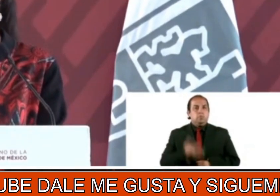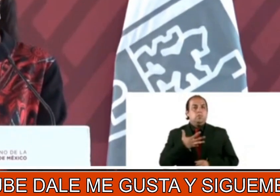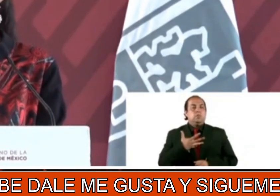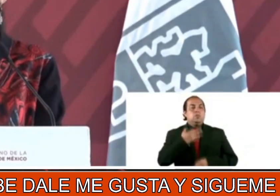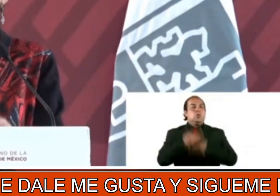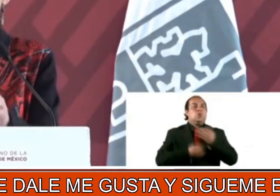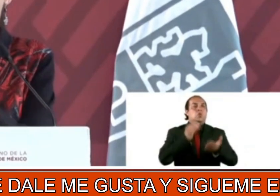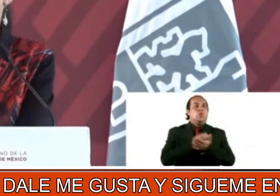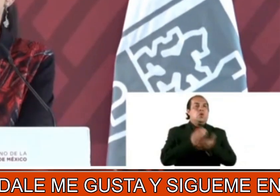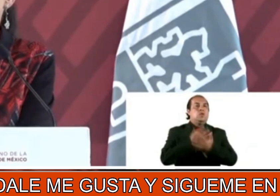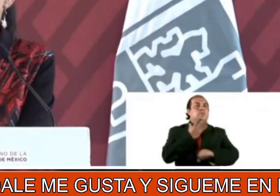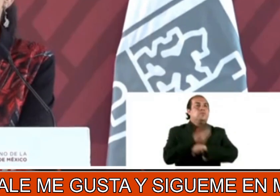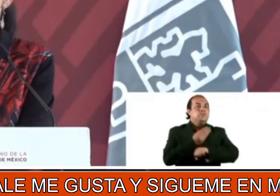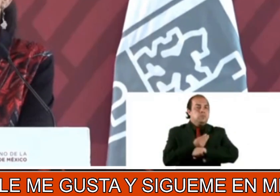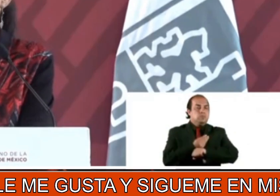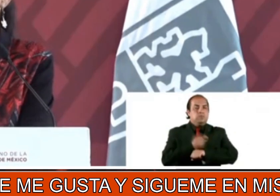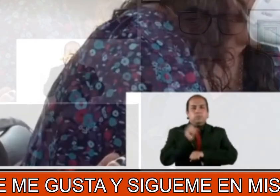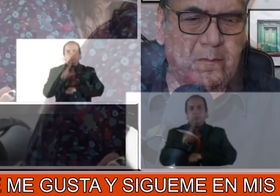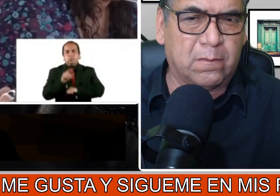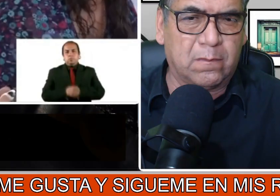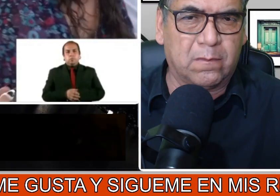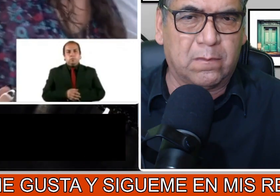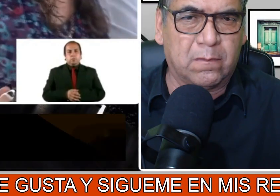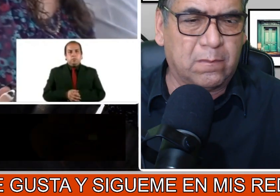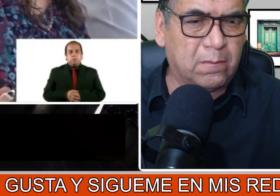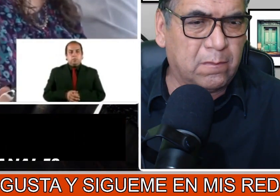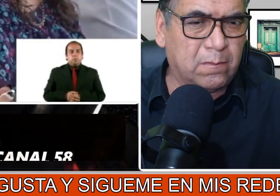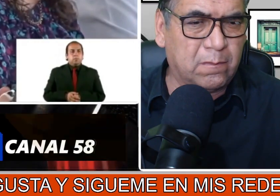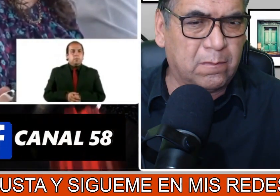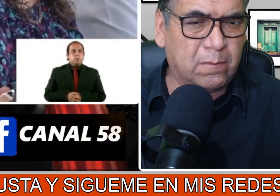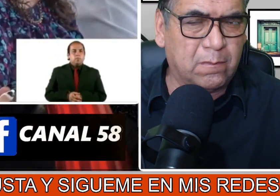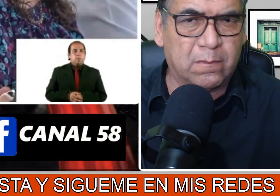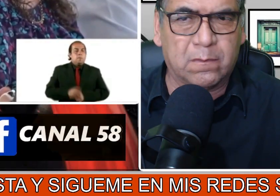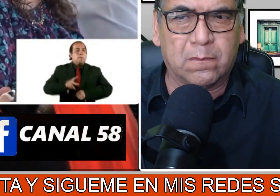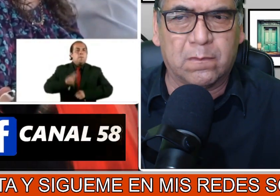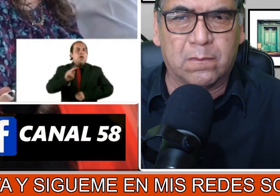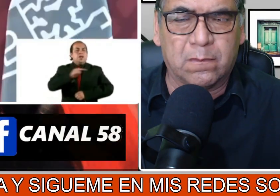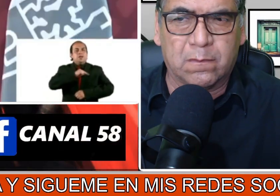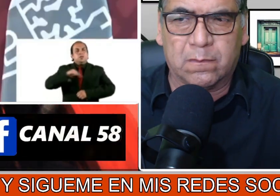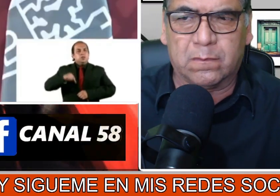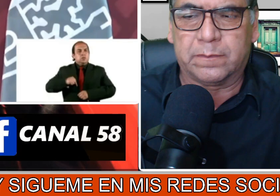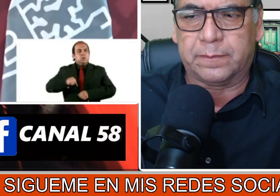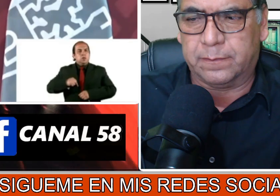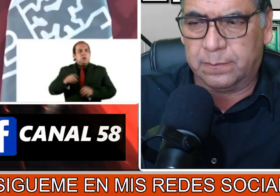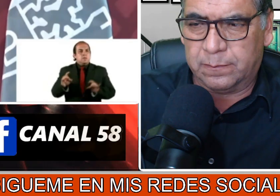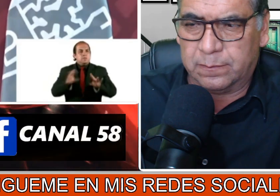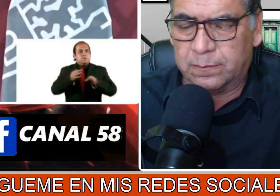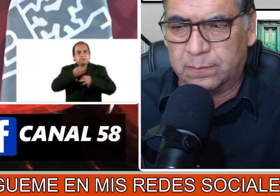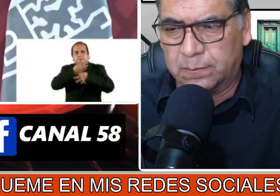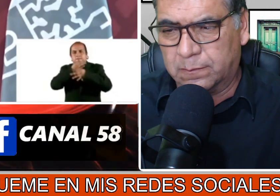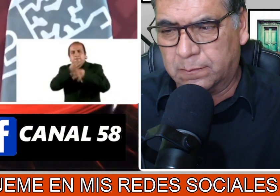de mantenimiento. Pero más allá de ese tema, a nosotros lo que nos llama la